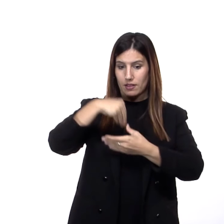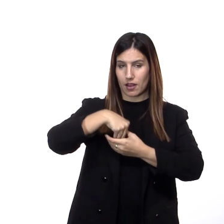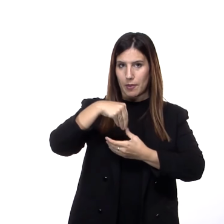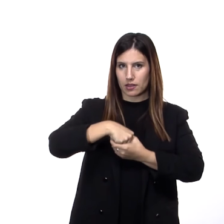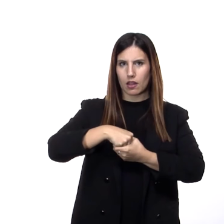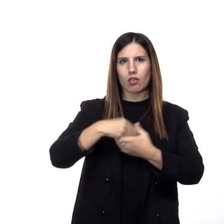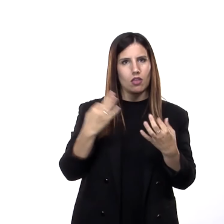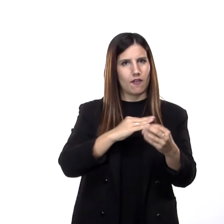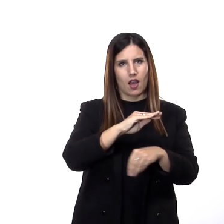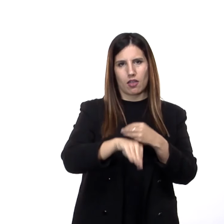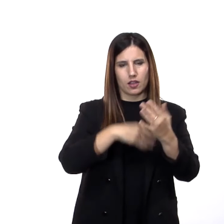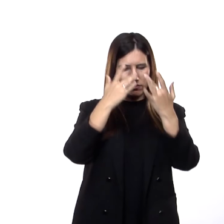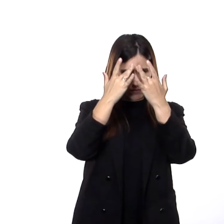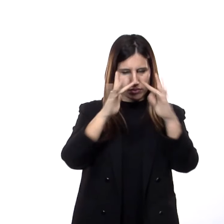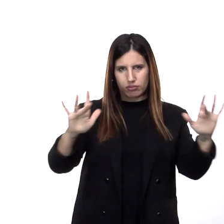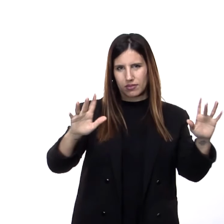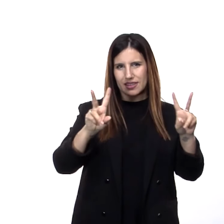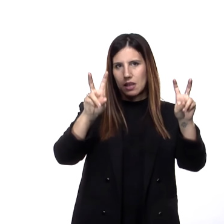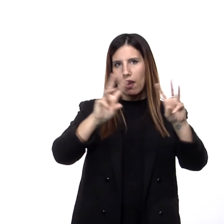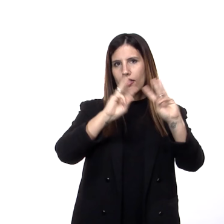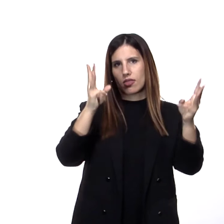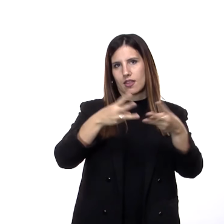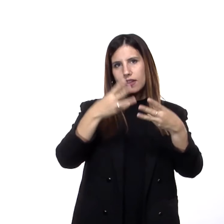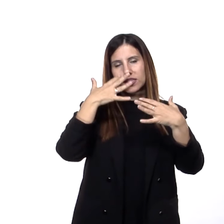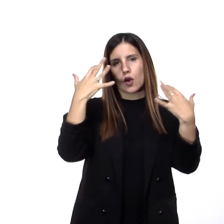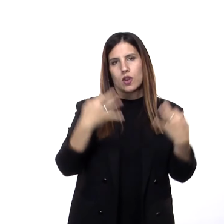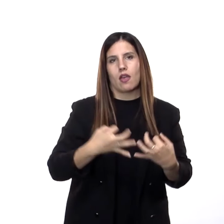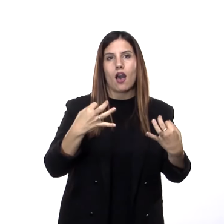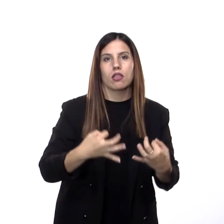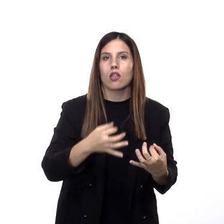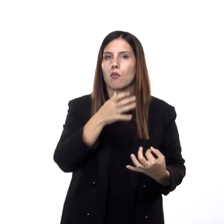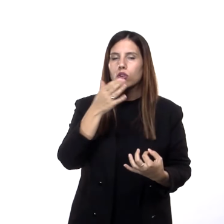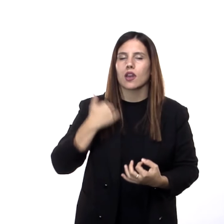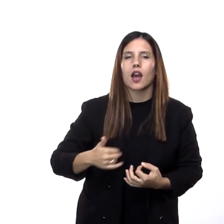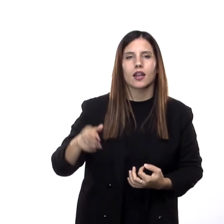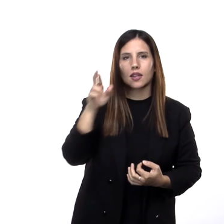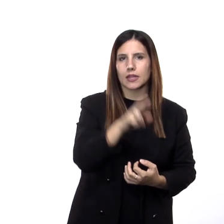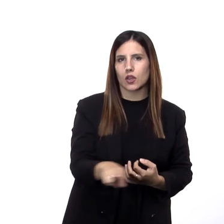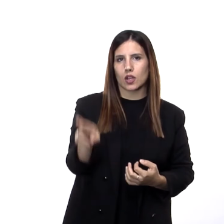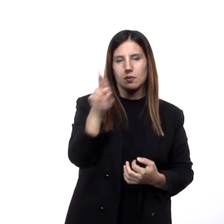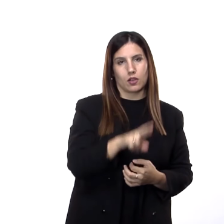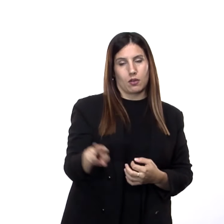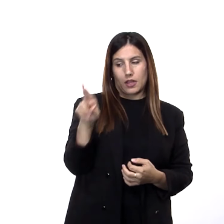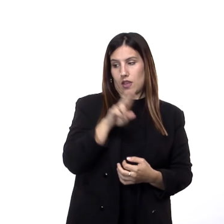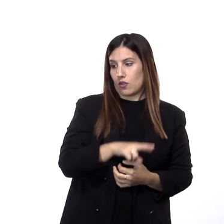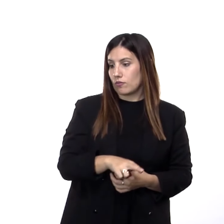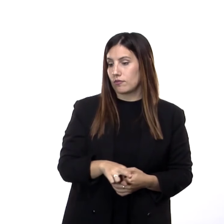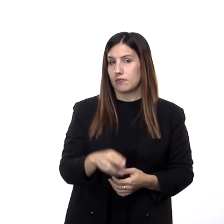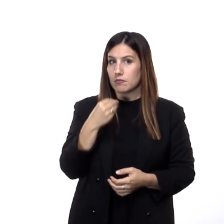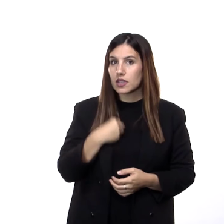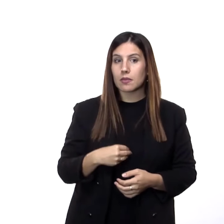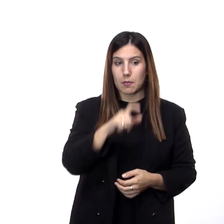se ha de crear esa concienciación de silva de seguridad porque como hemos repetido mil y una vez al final son las